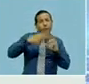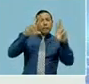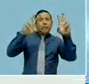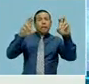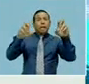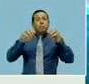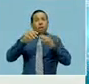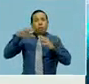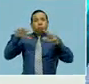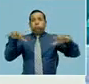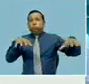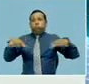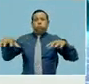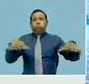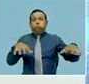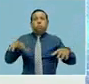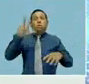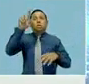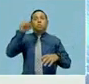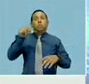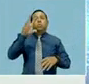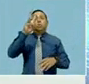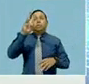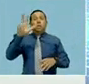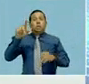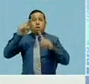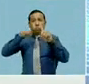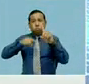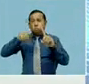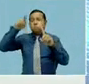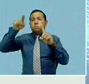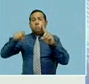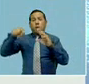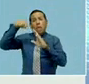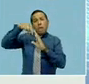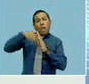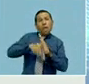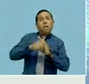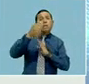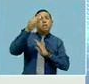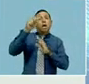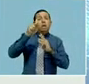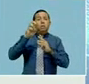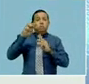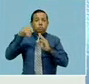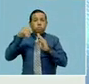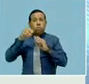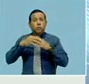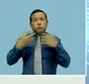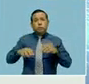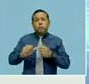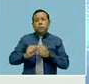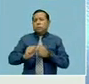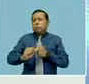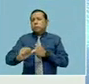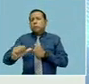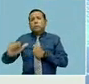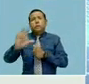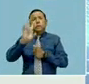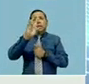magnitud de 3.63 grados en la escala de Richter con una profundidad de 10 kilómetros a